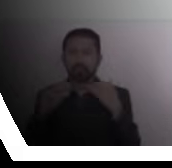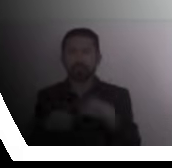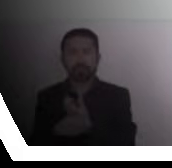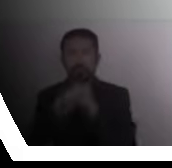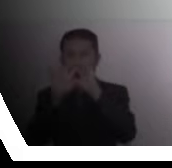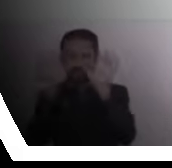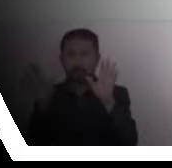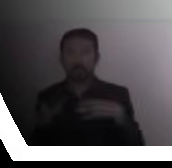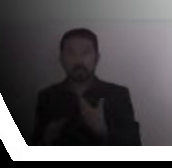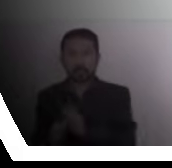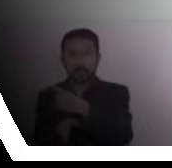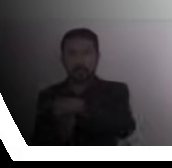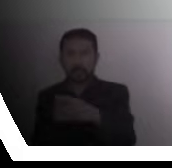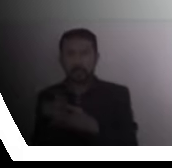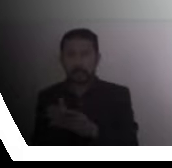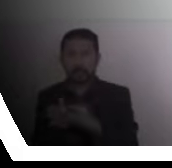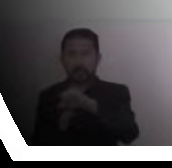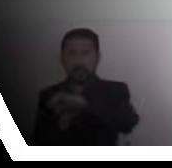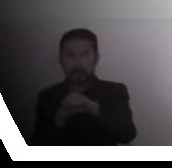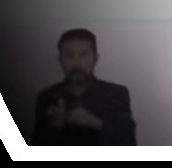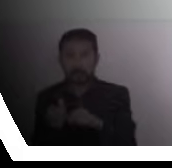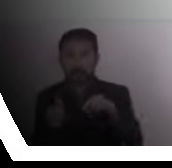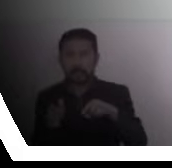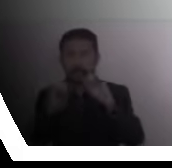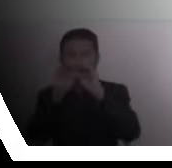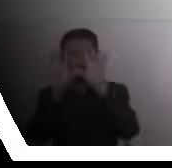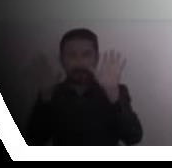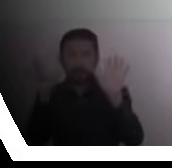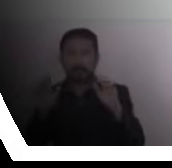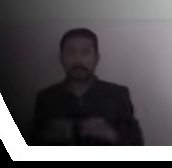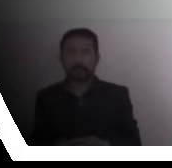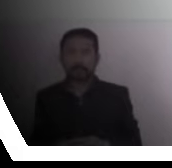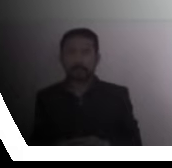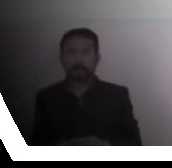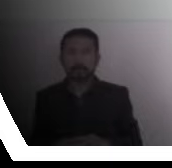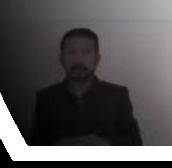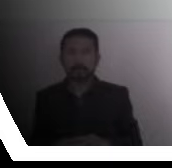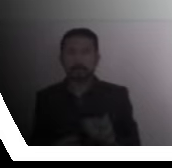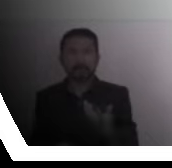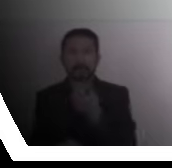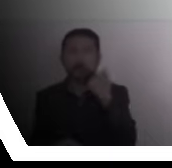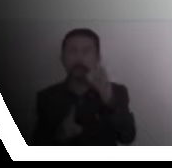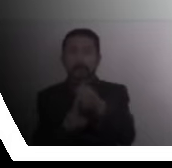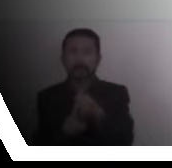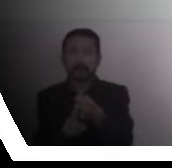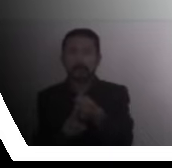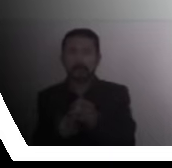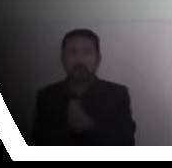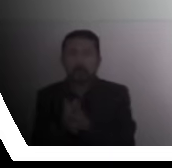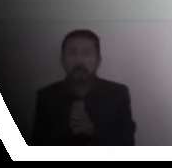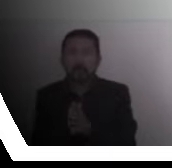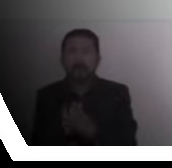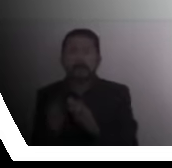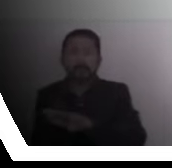a nosotros como legisladores como asamblea legislativa tener un panorama bastante claro De cuáles son las apuestas de este gobierno de